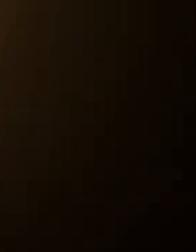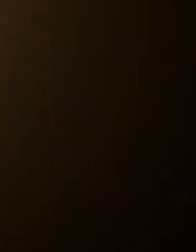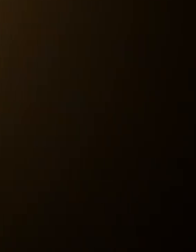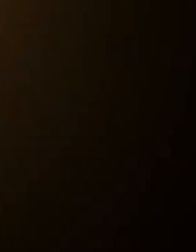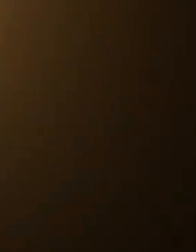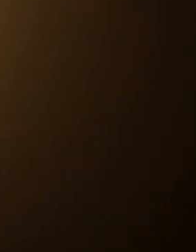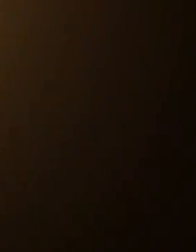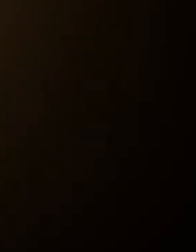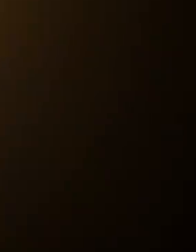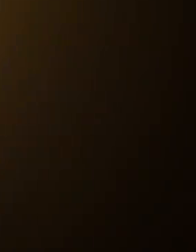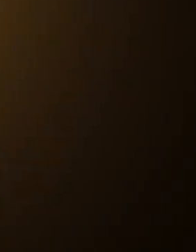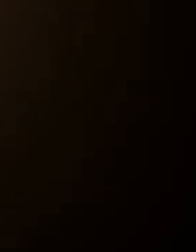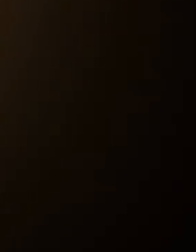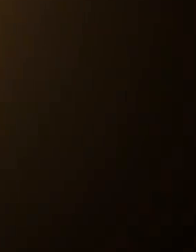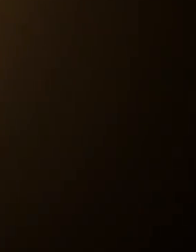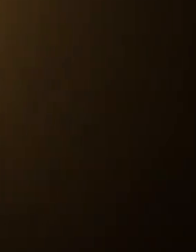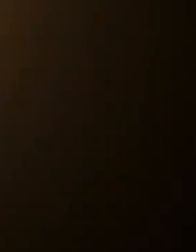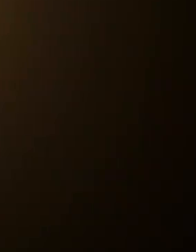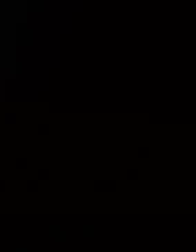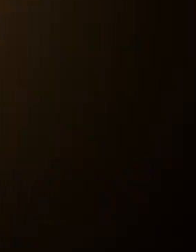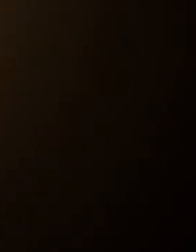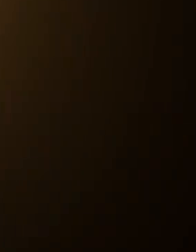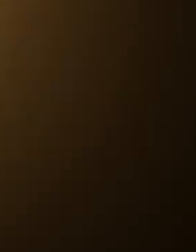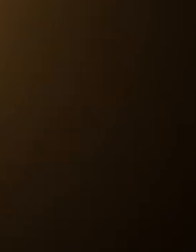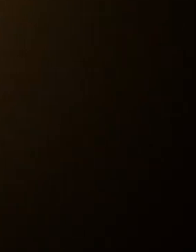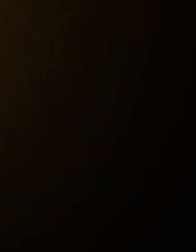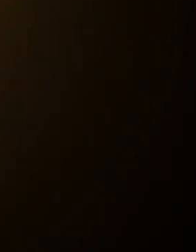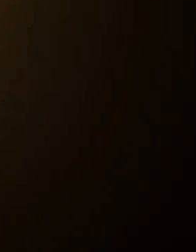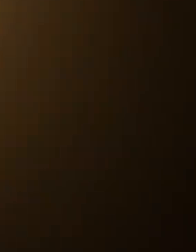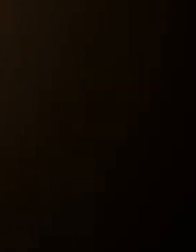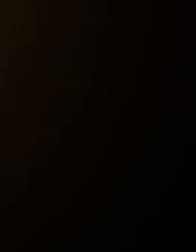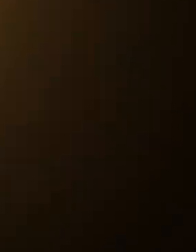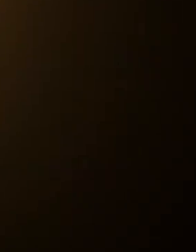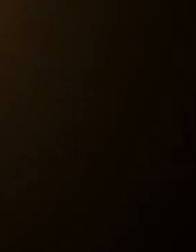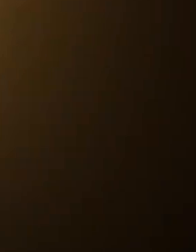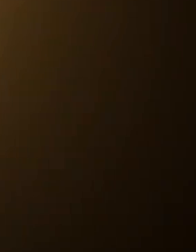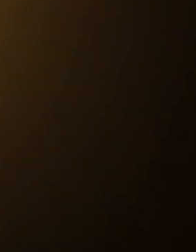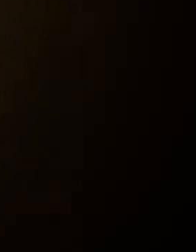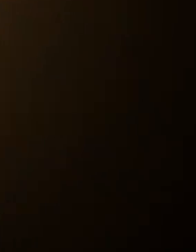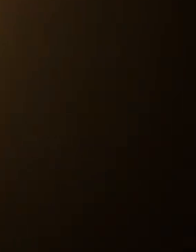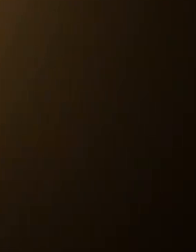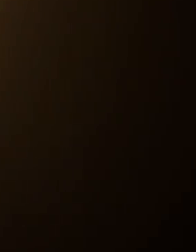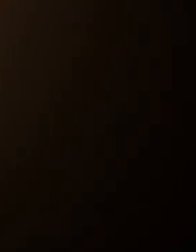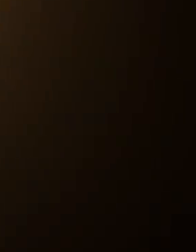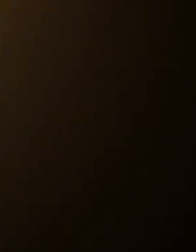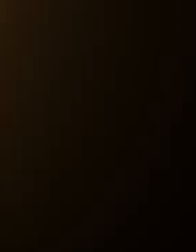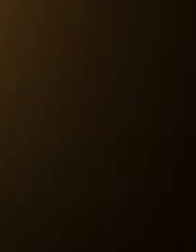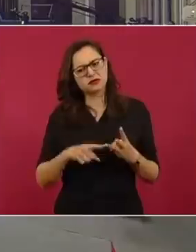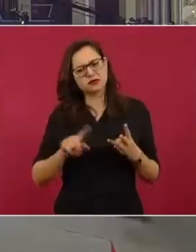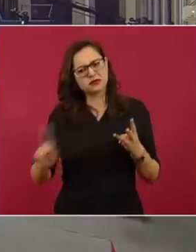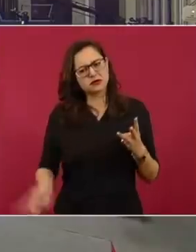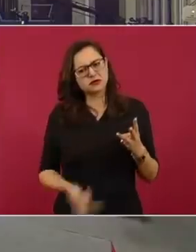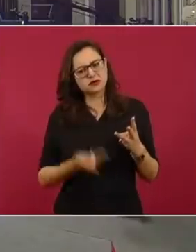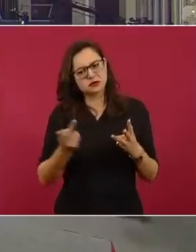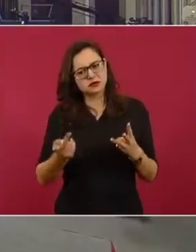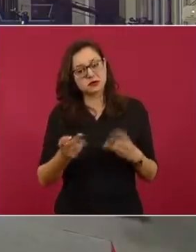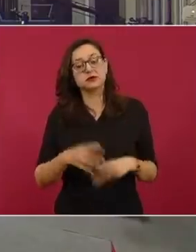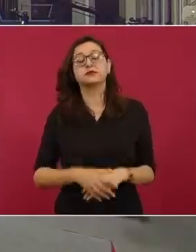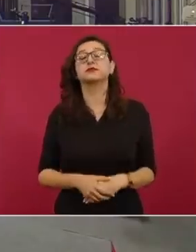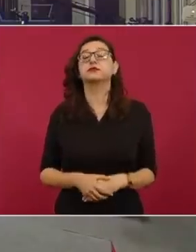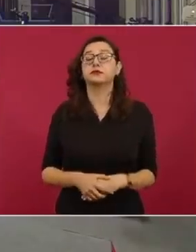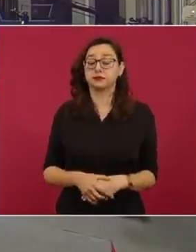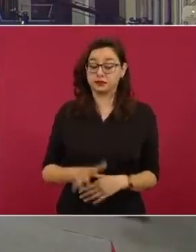a si esta medida se ahorra energía, como dicen los grandes economistas.